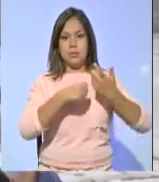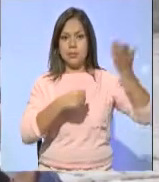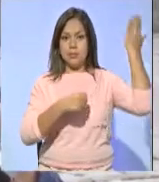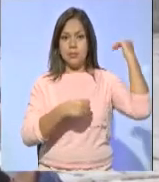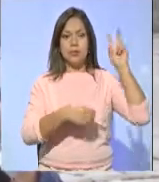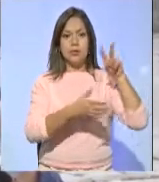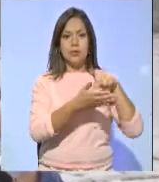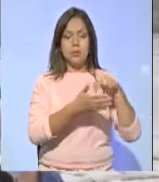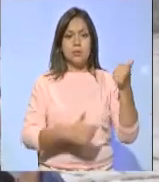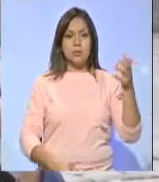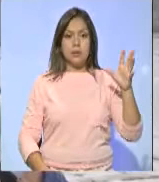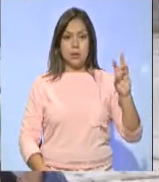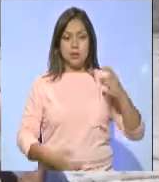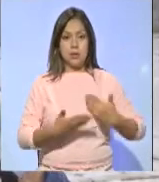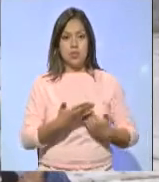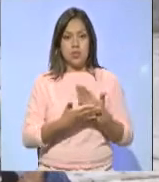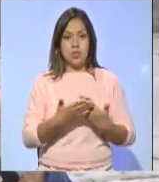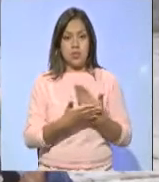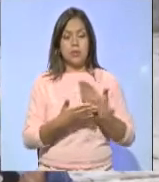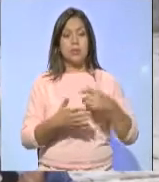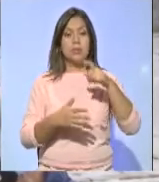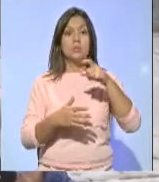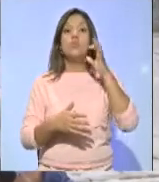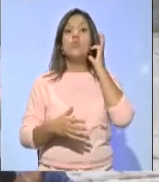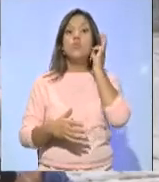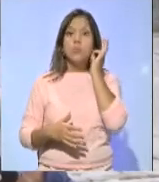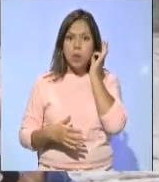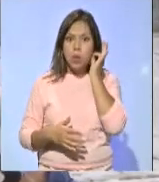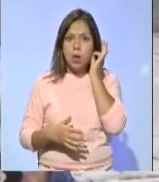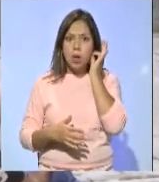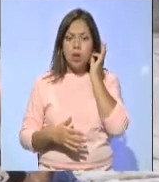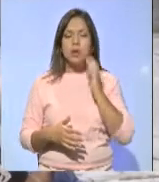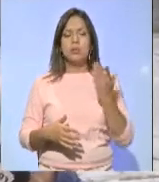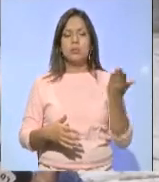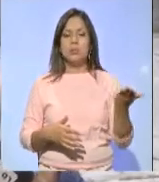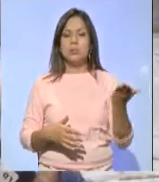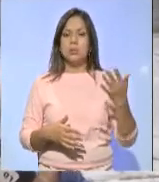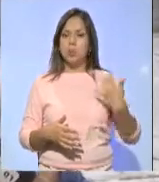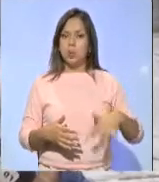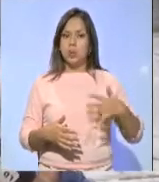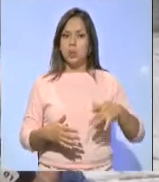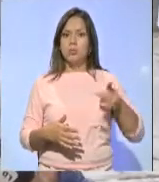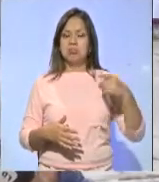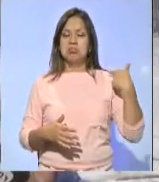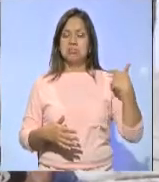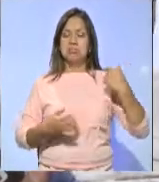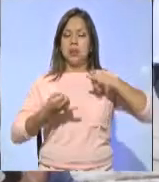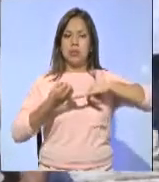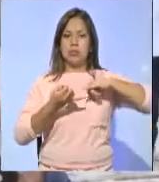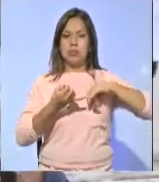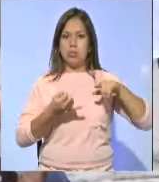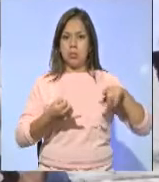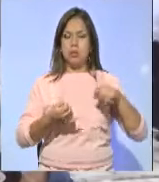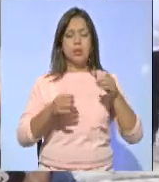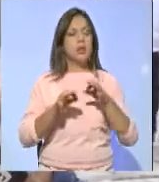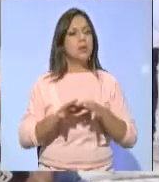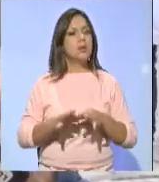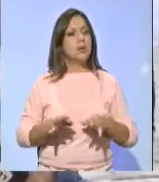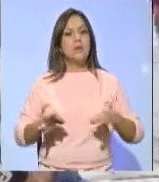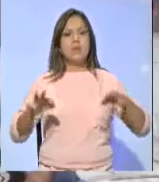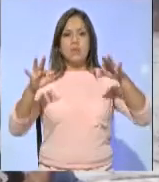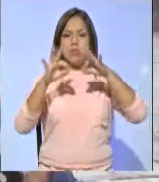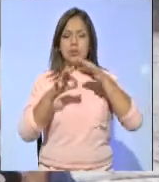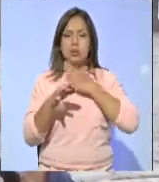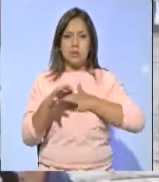767 nuevos casos de personas, mujeres embarazadas, que se identificó durante el embarazo que tuvieron VIH. Por eso la importancia de